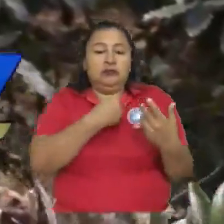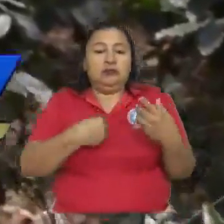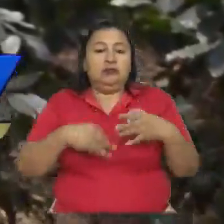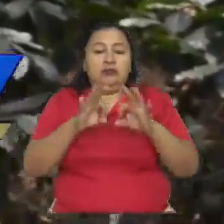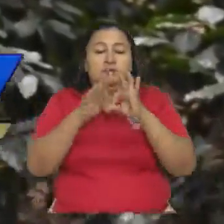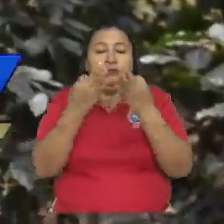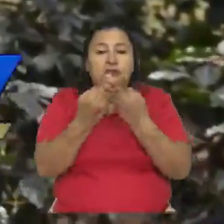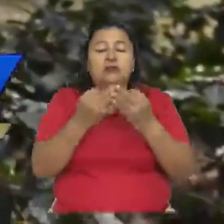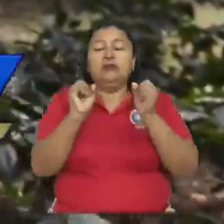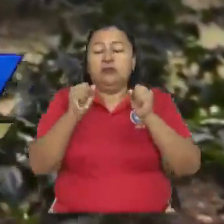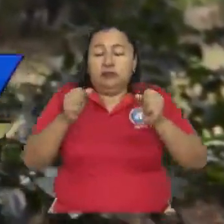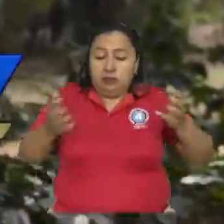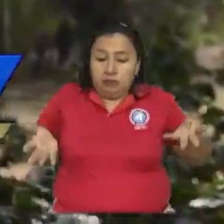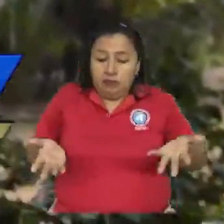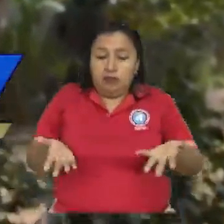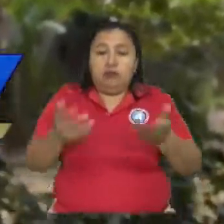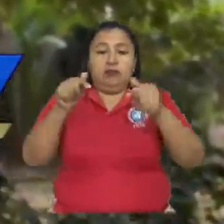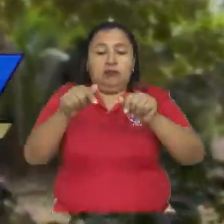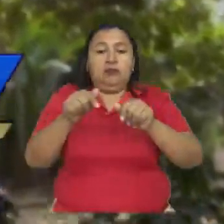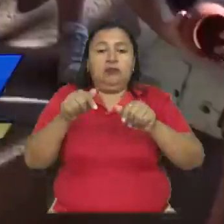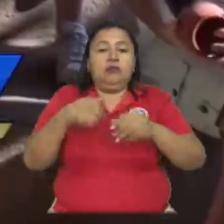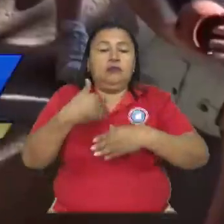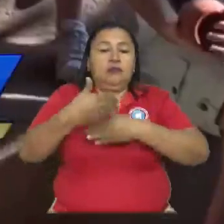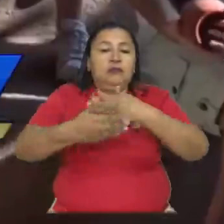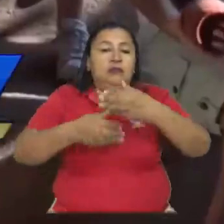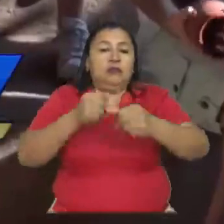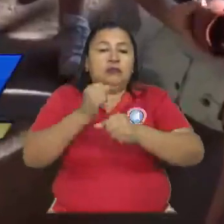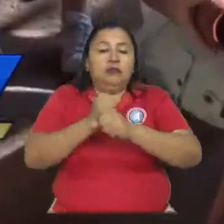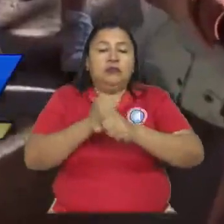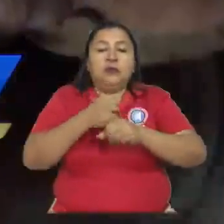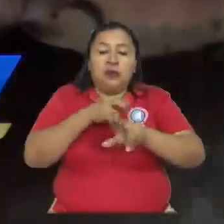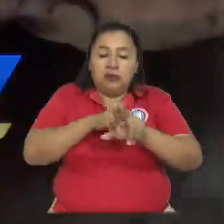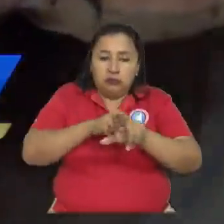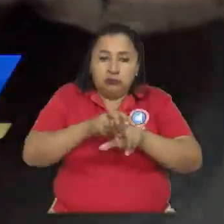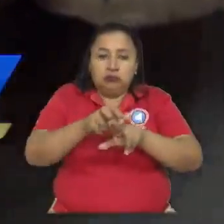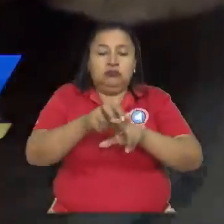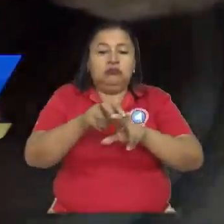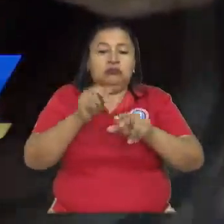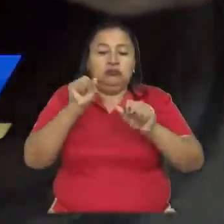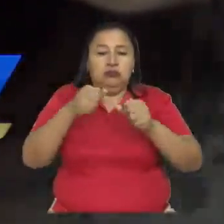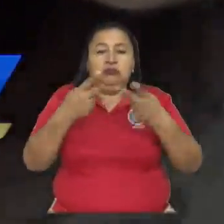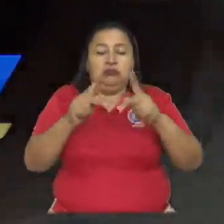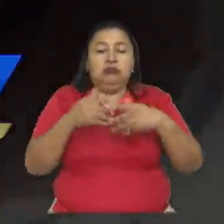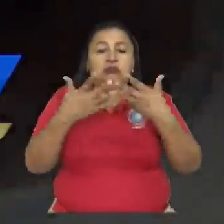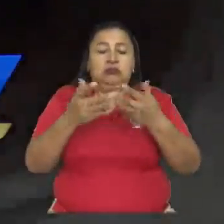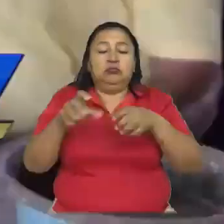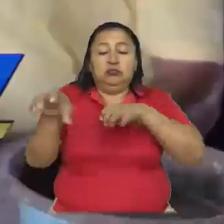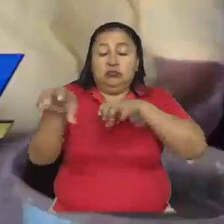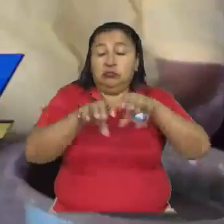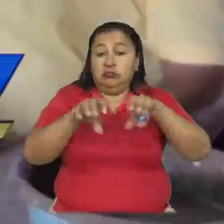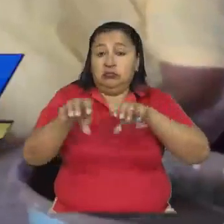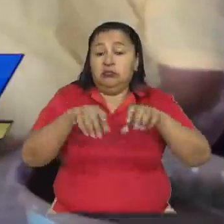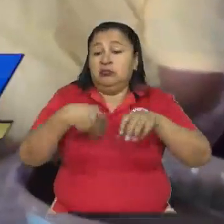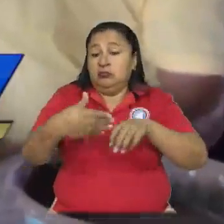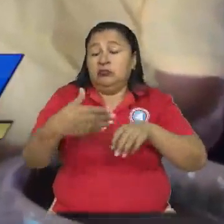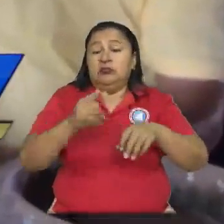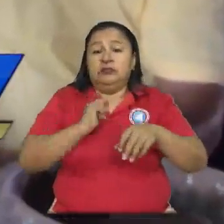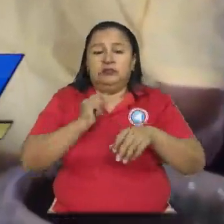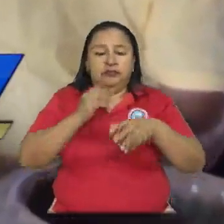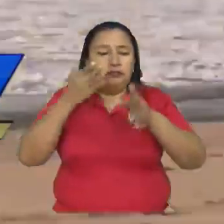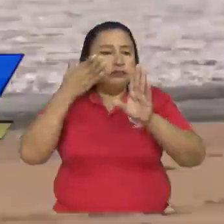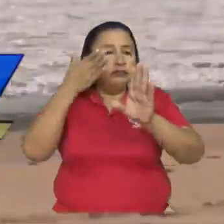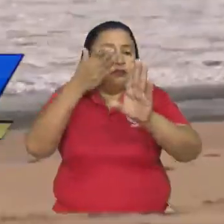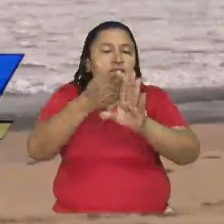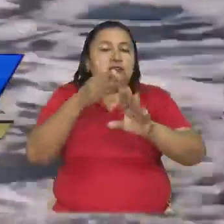Familia, para promover también ese acceso, pero también las actividades dirigidos